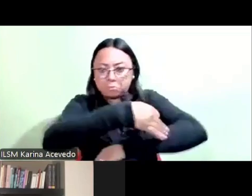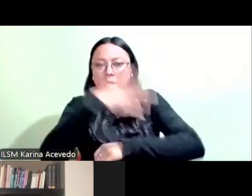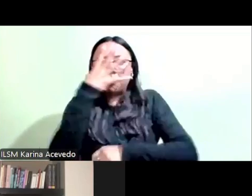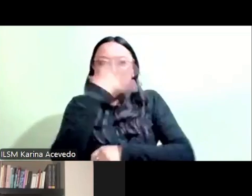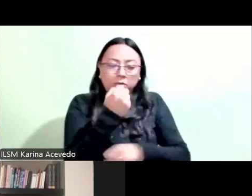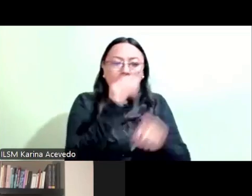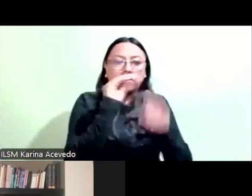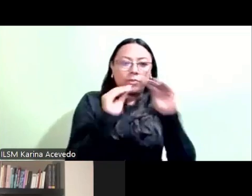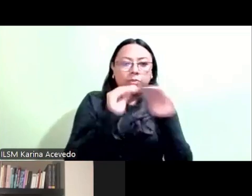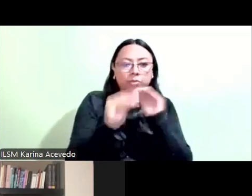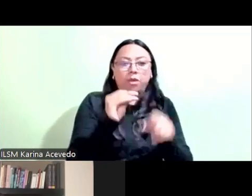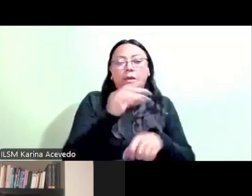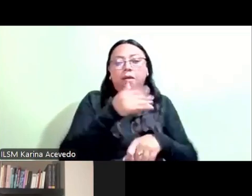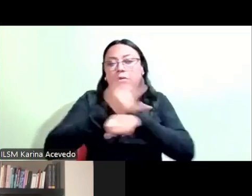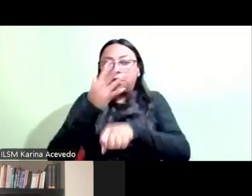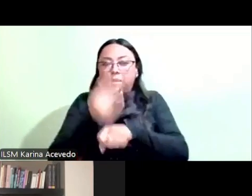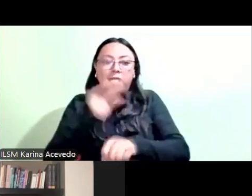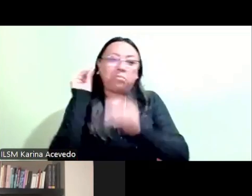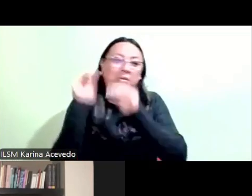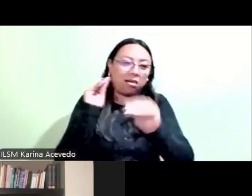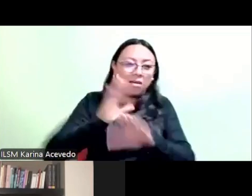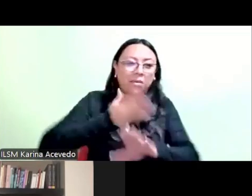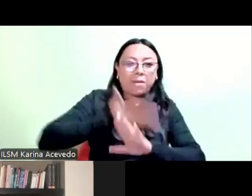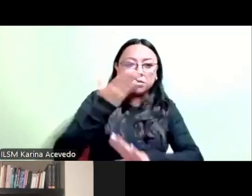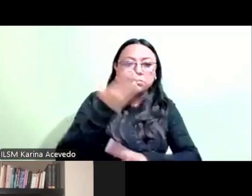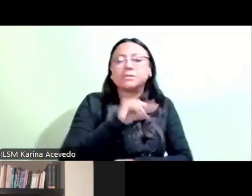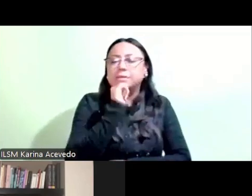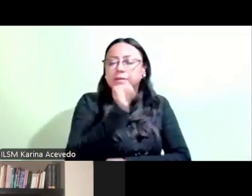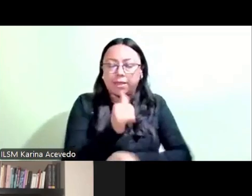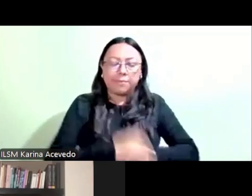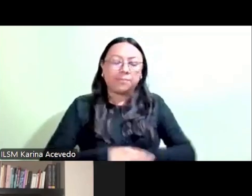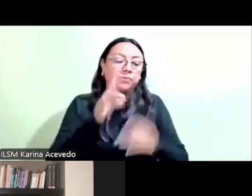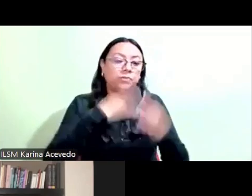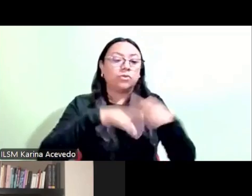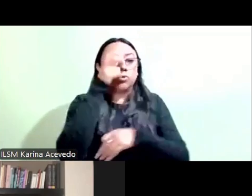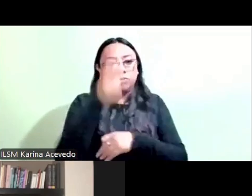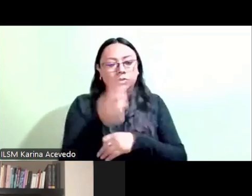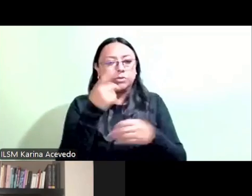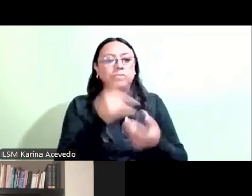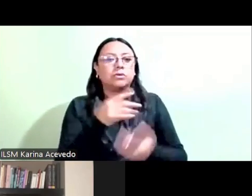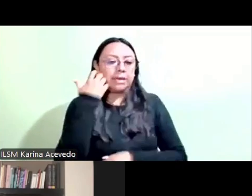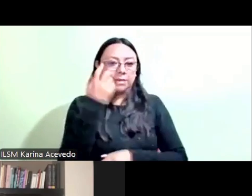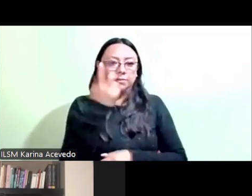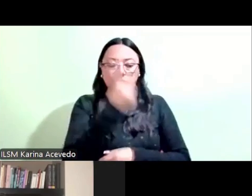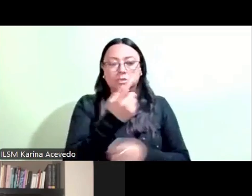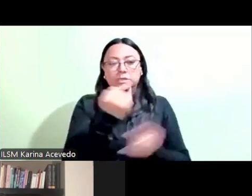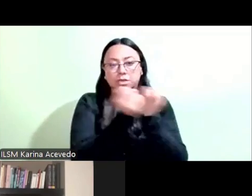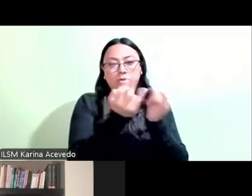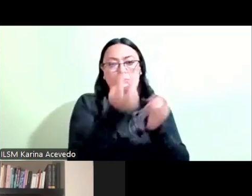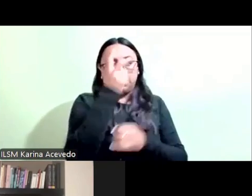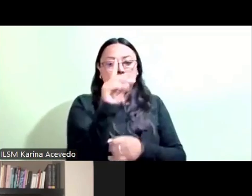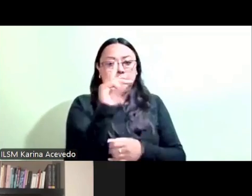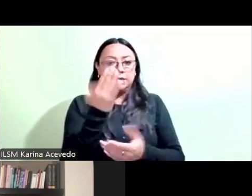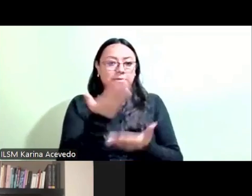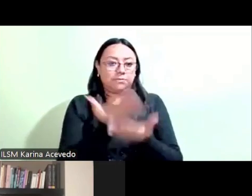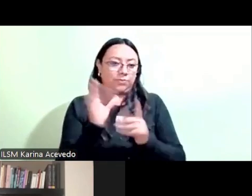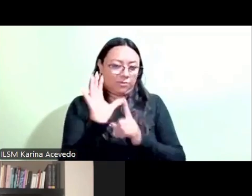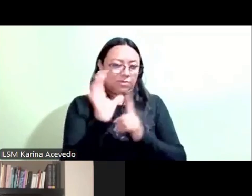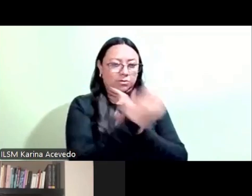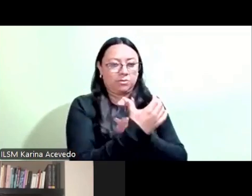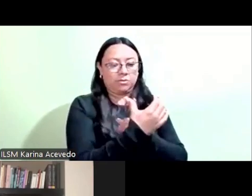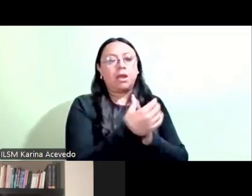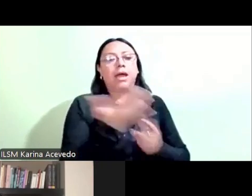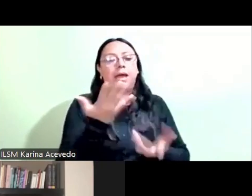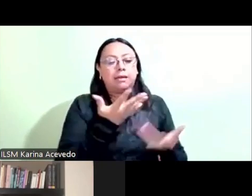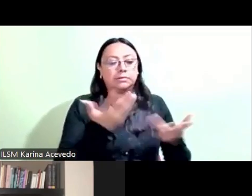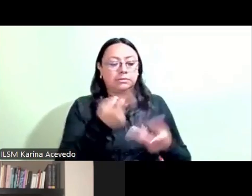las disposiciones requeridas. De igual manera, debe señalarse que esta dictaminadora procedió a analizar la memoria descriptiva del proyecto